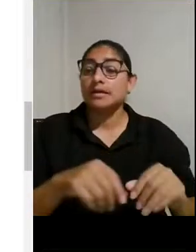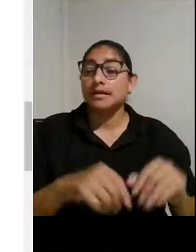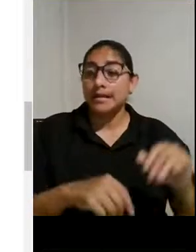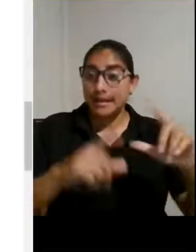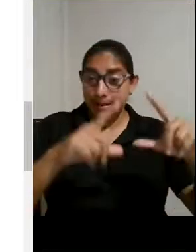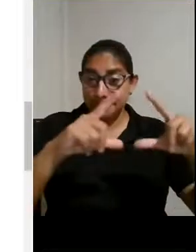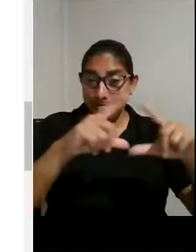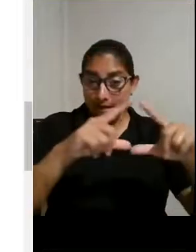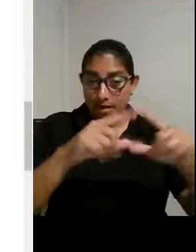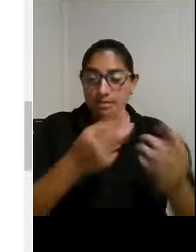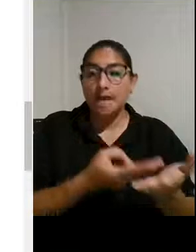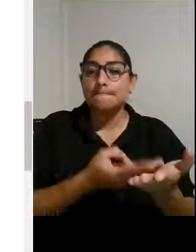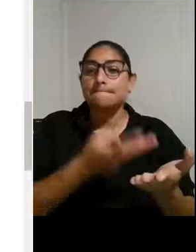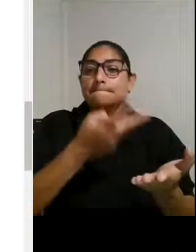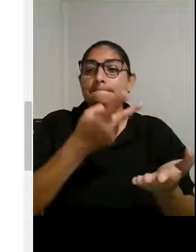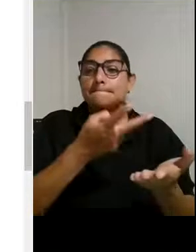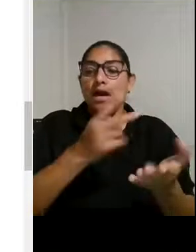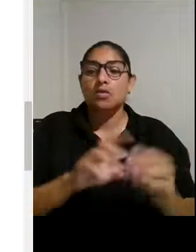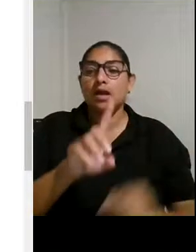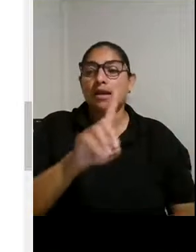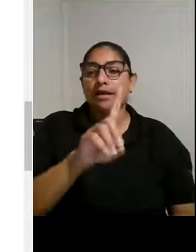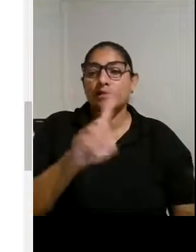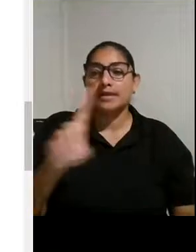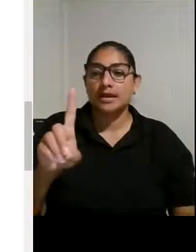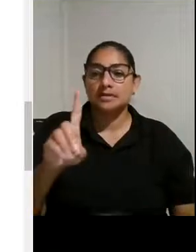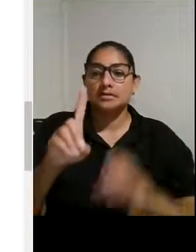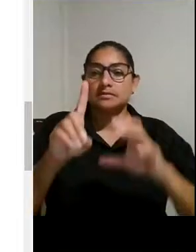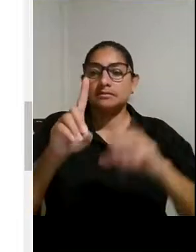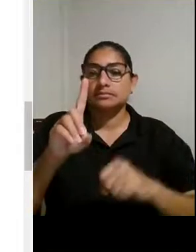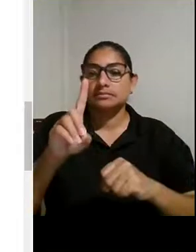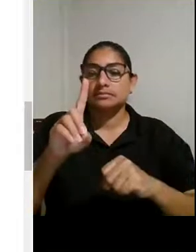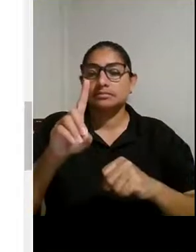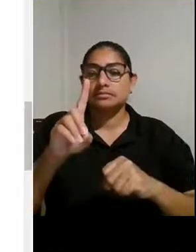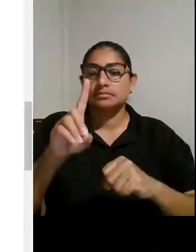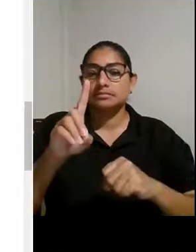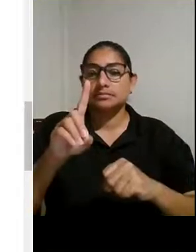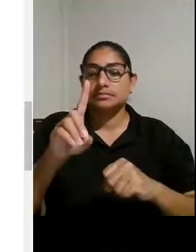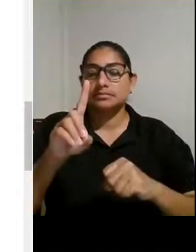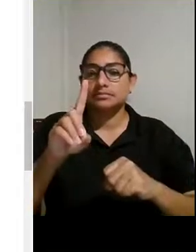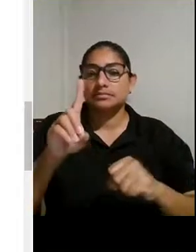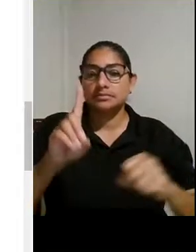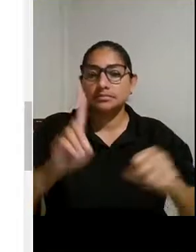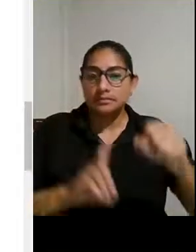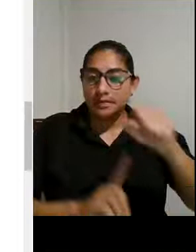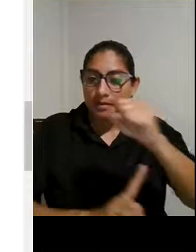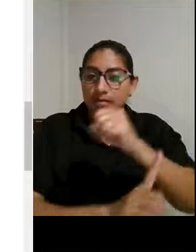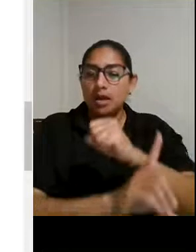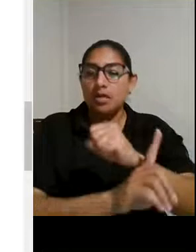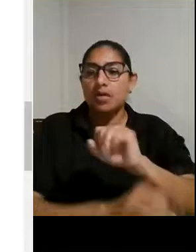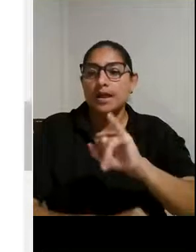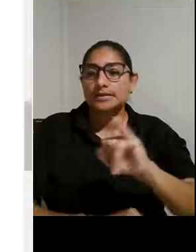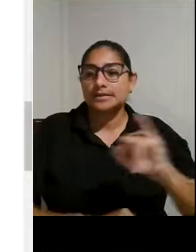del valor que está más a la derecha y le restamos la imagen del valor que está más a la izquierda,